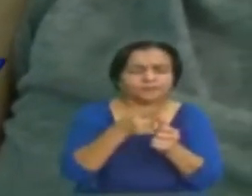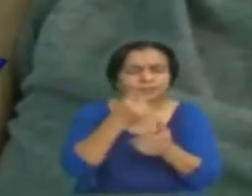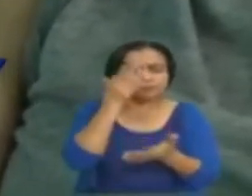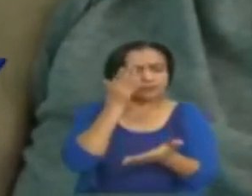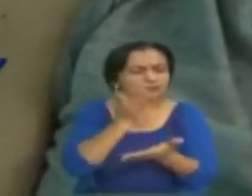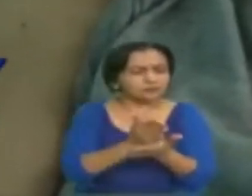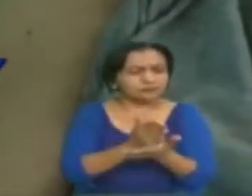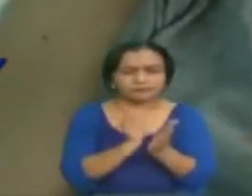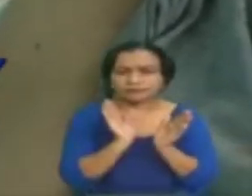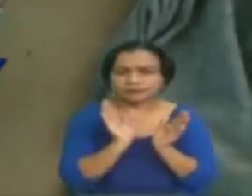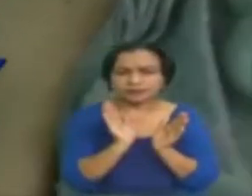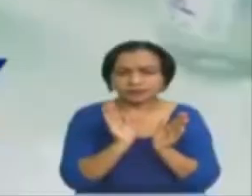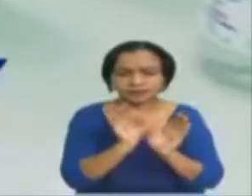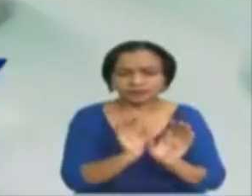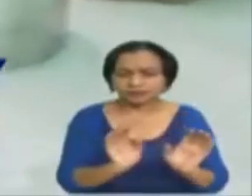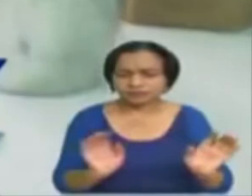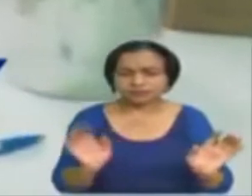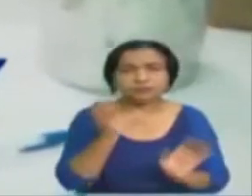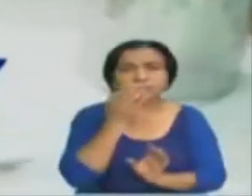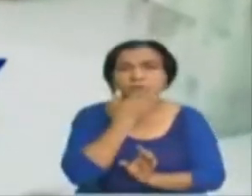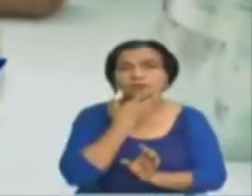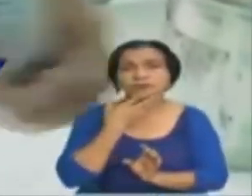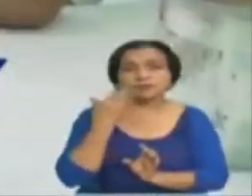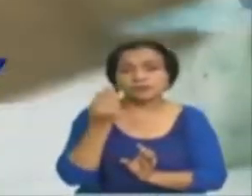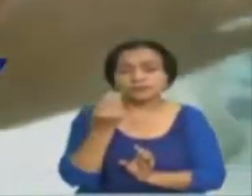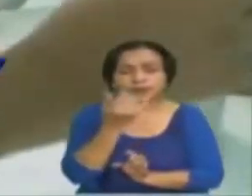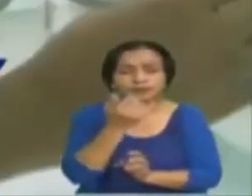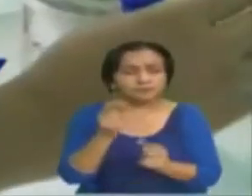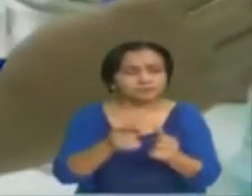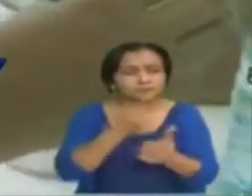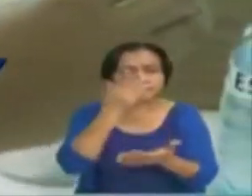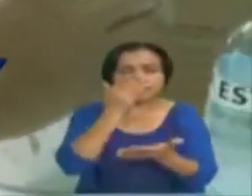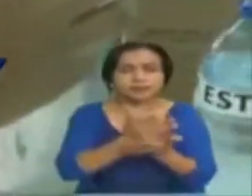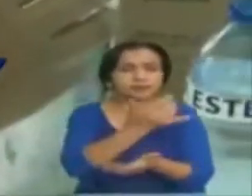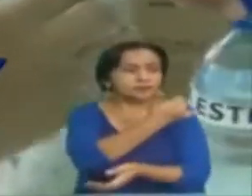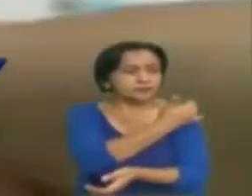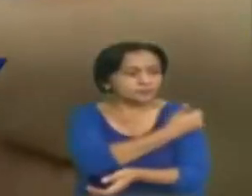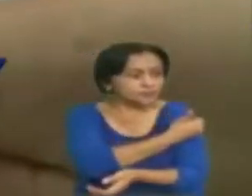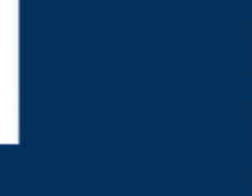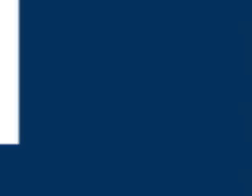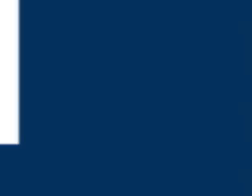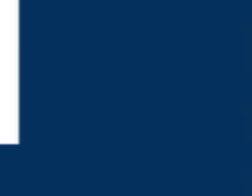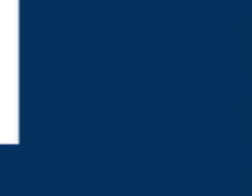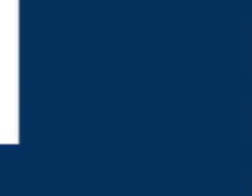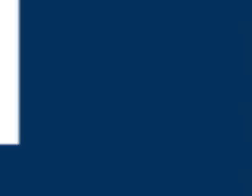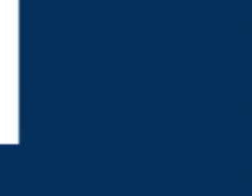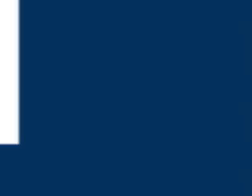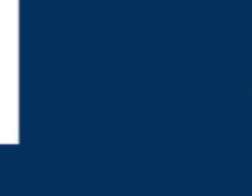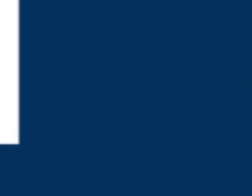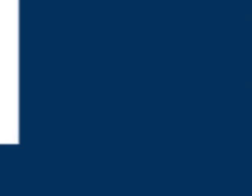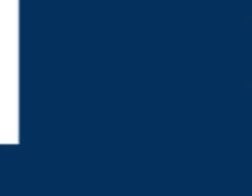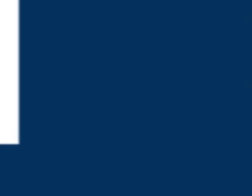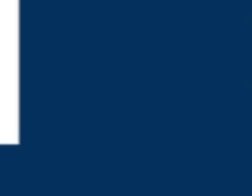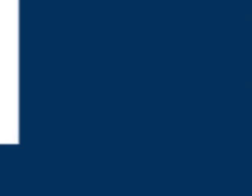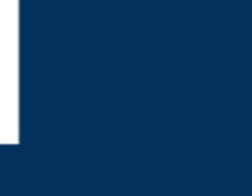embargo repuntan los casos porque hay variantes, variables, hay otras cepas que se presentan y que tal